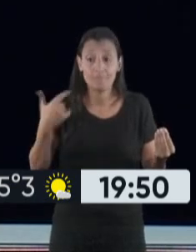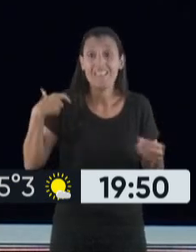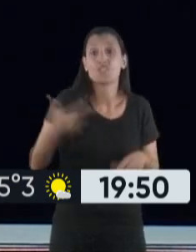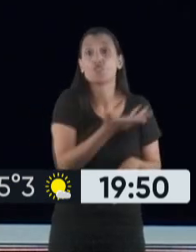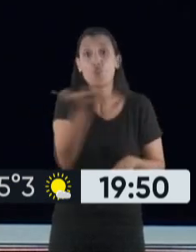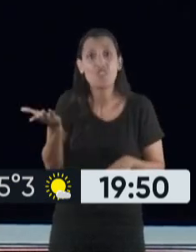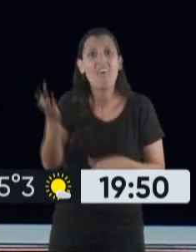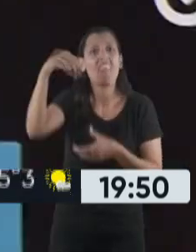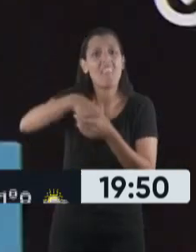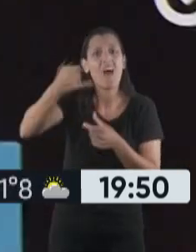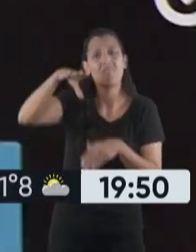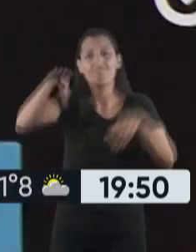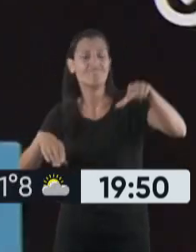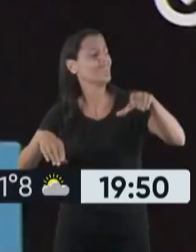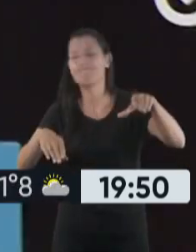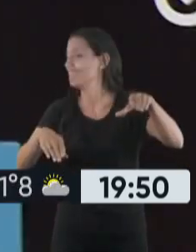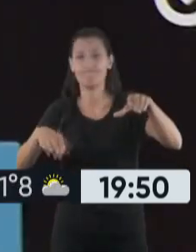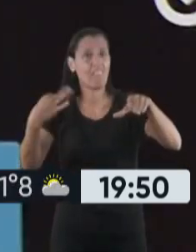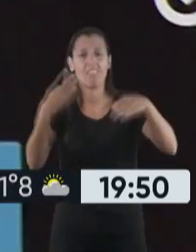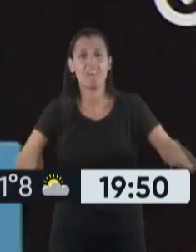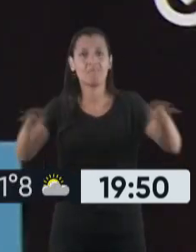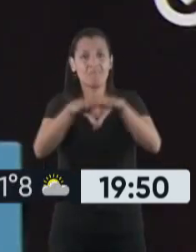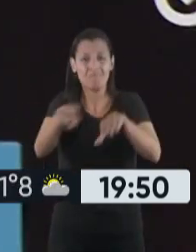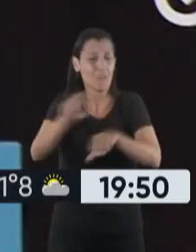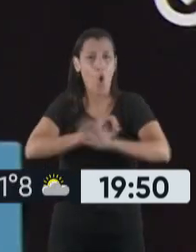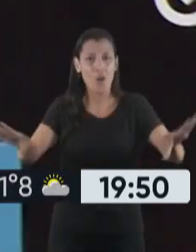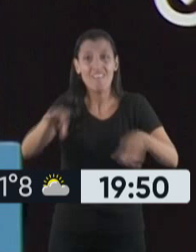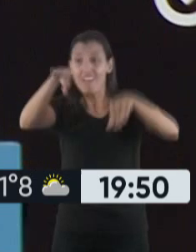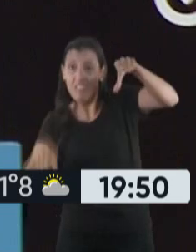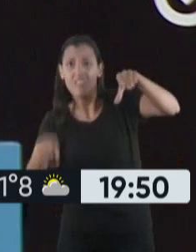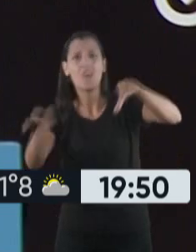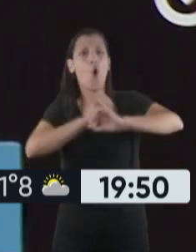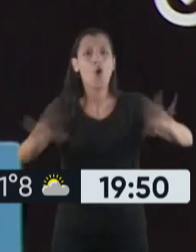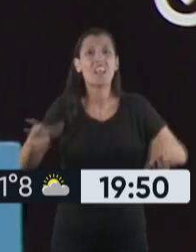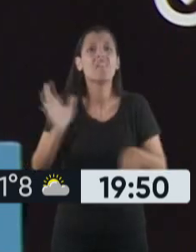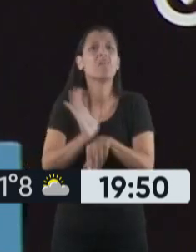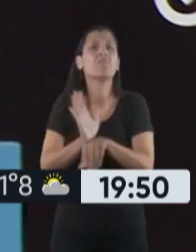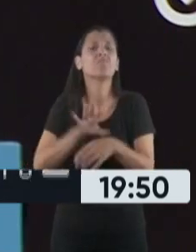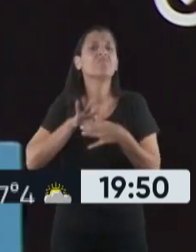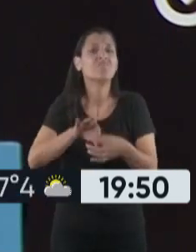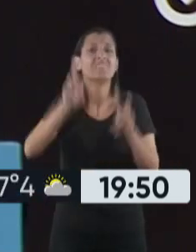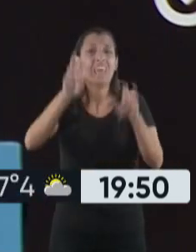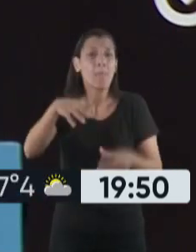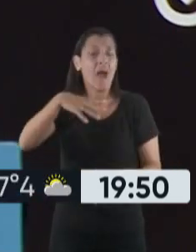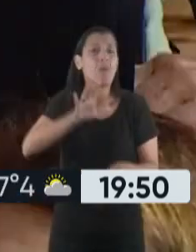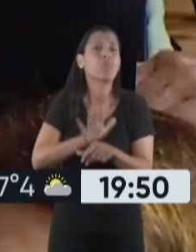que la desigualdad. Y más horrible es la desigualdad que tiene que ver con el género.